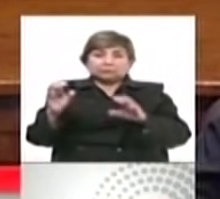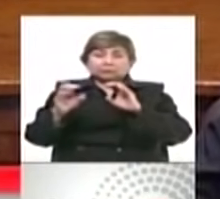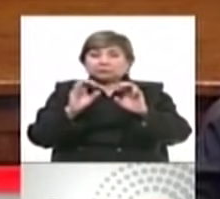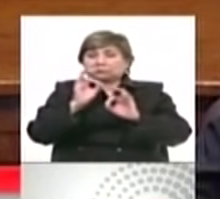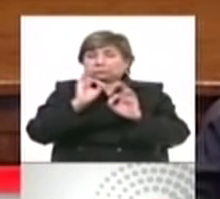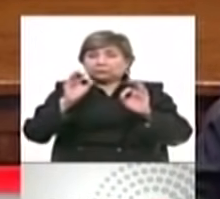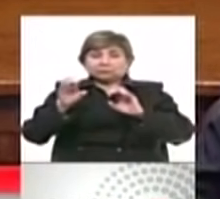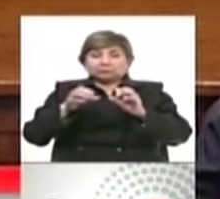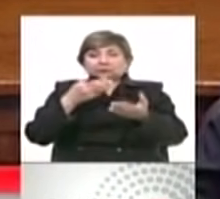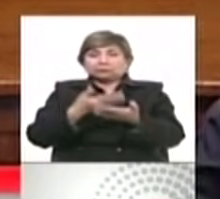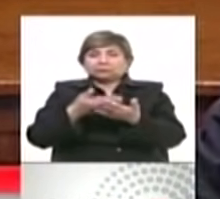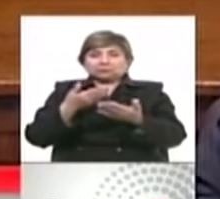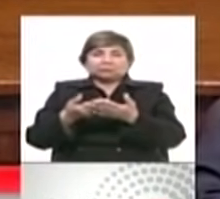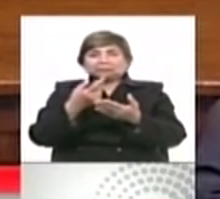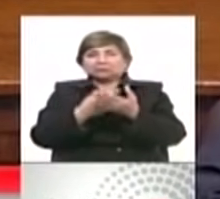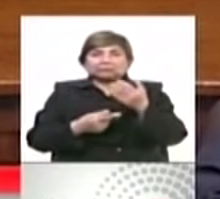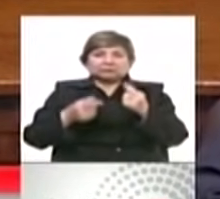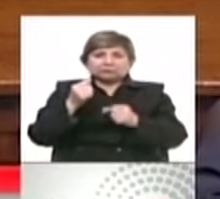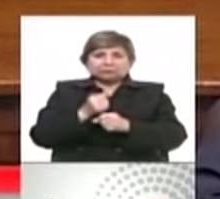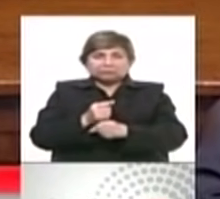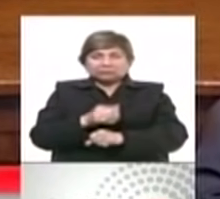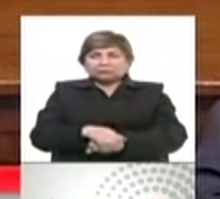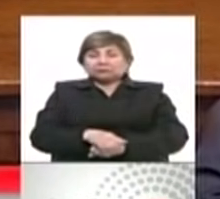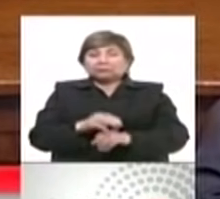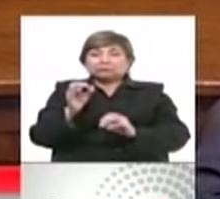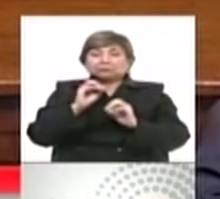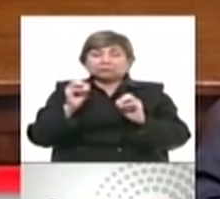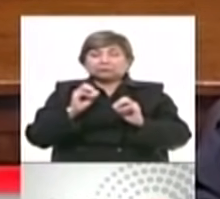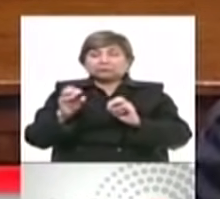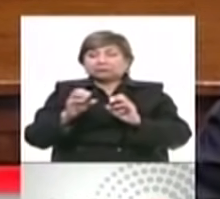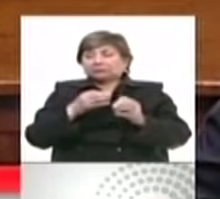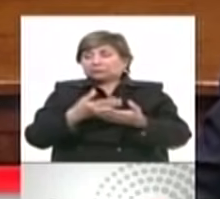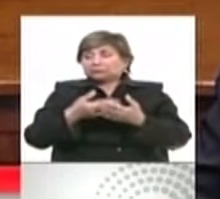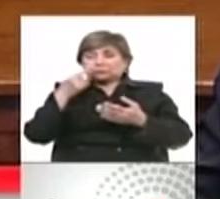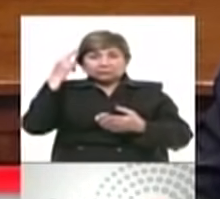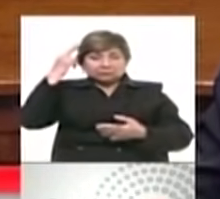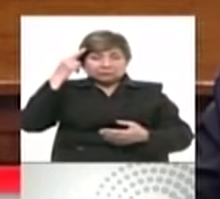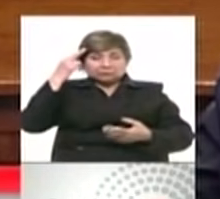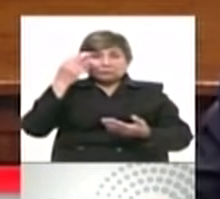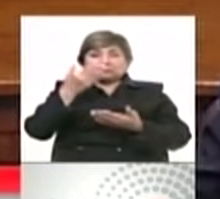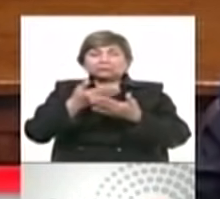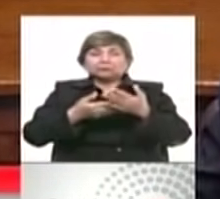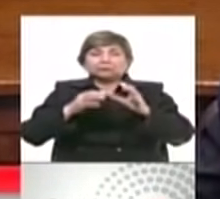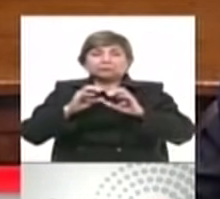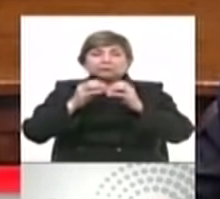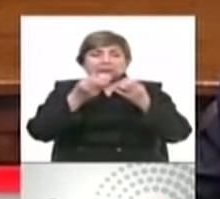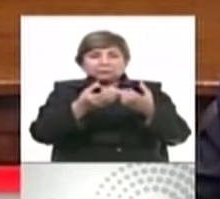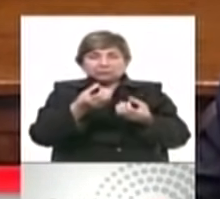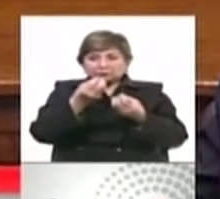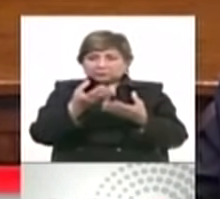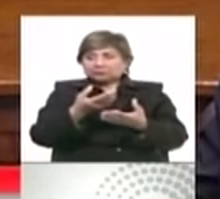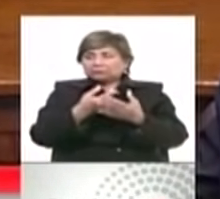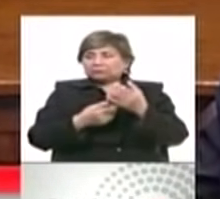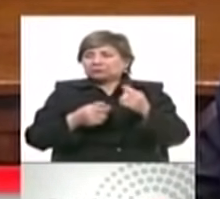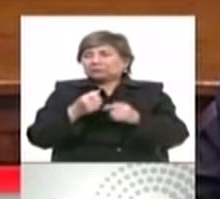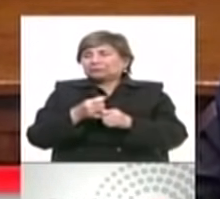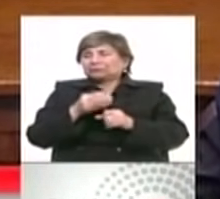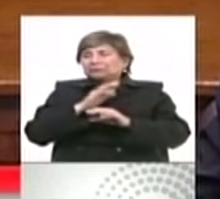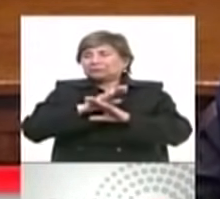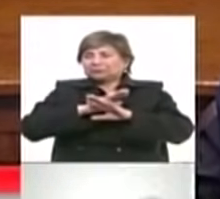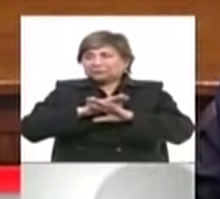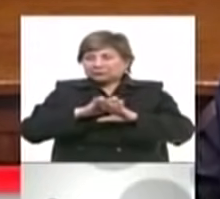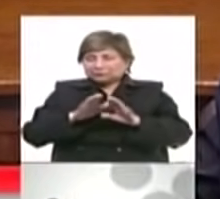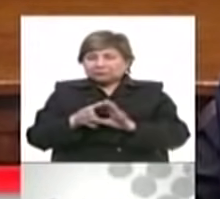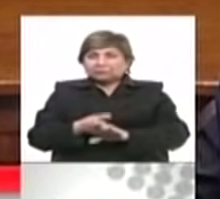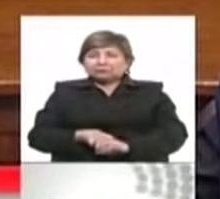Asamblea Constituyente del 93 y ya no existe ninguno de ellos. Y segundo, tampoco se puede hacer una